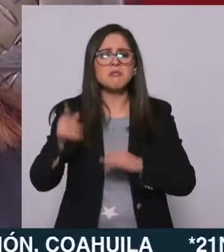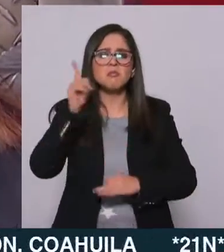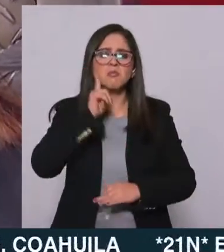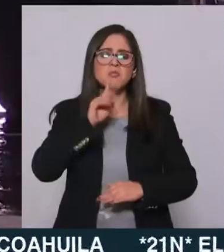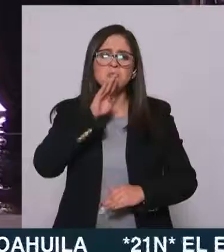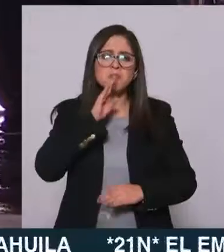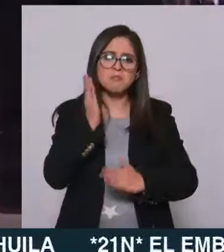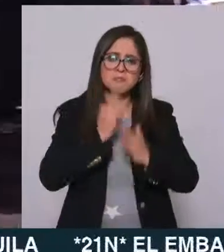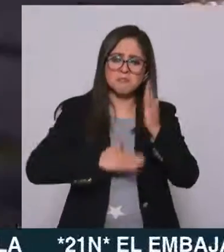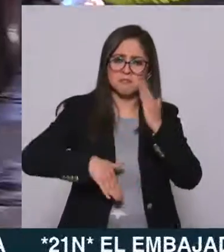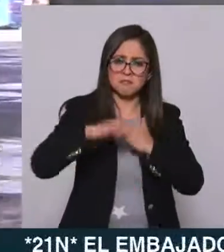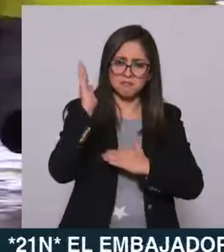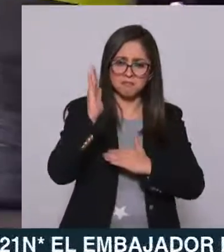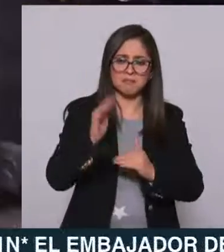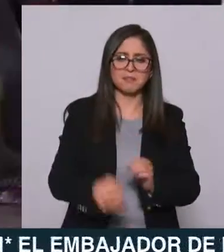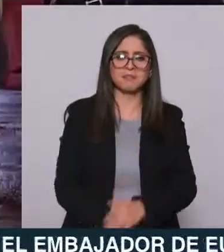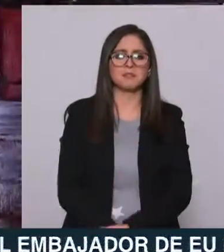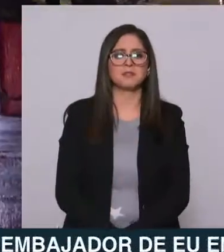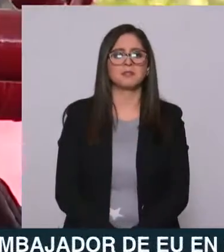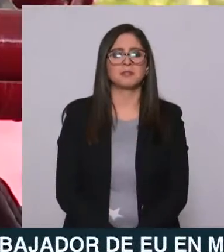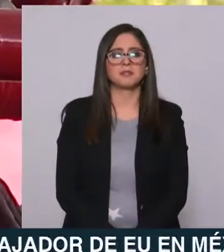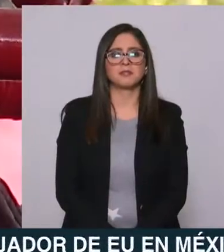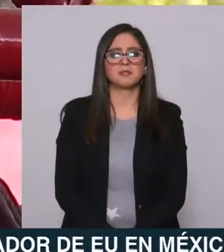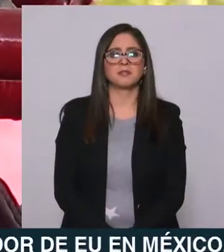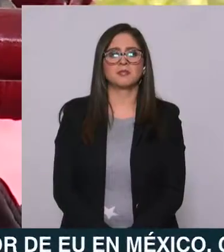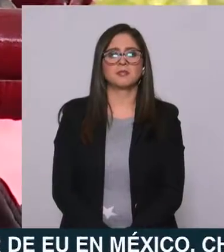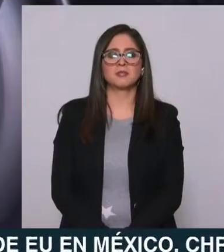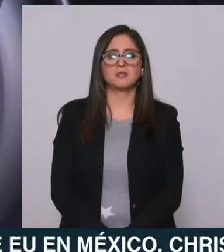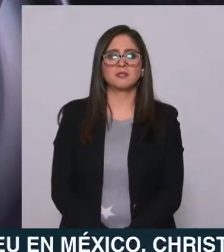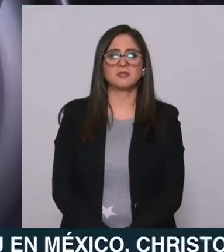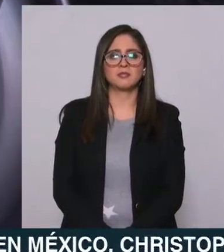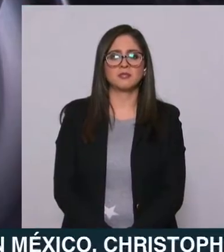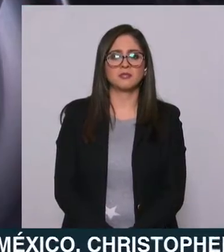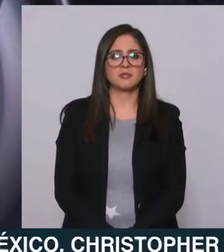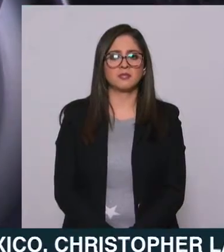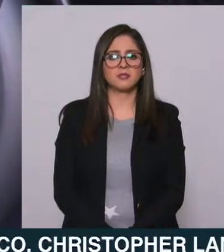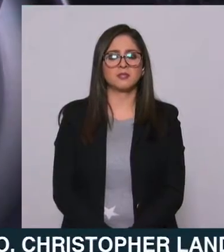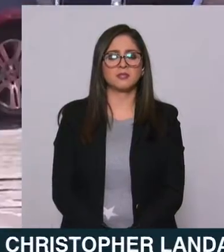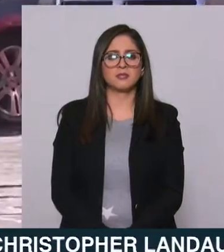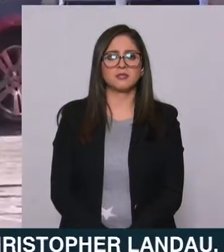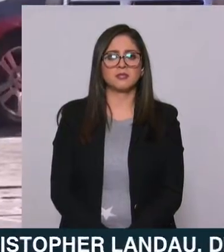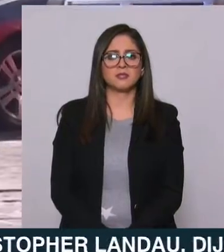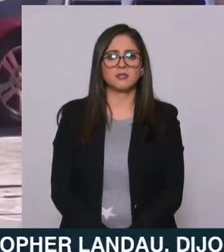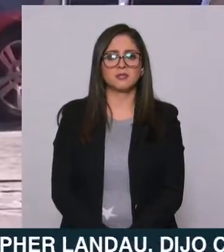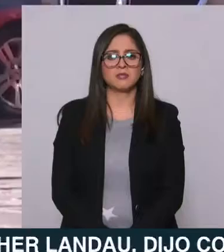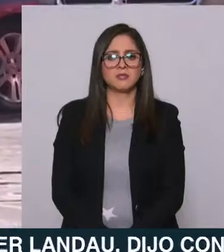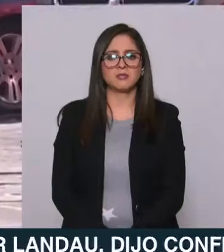emprendedoras. Con imágenes de Jorge Barajas, Eric Pinto, 21 Noticias.